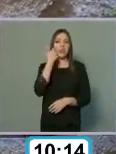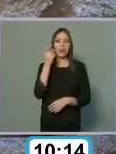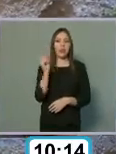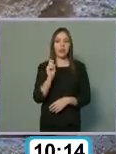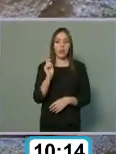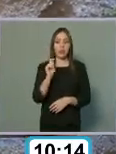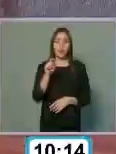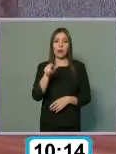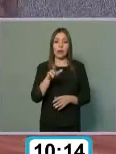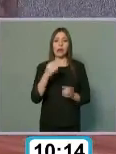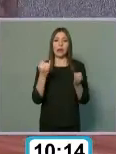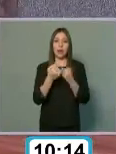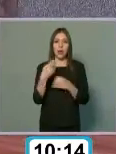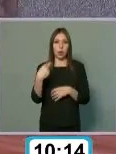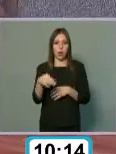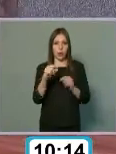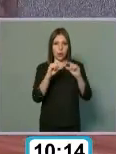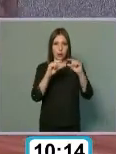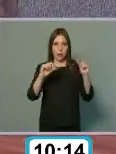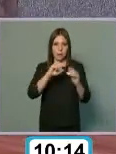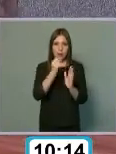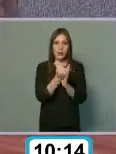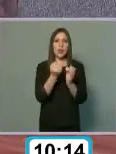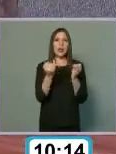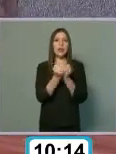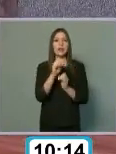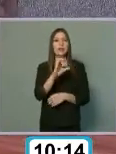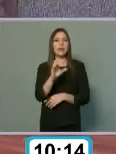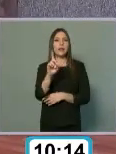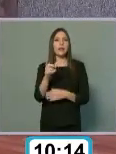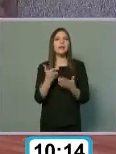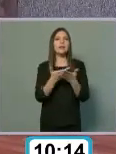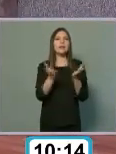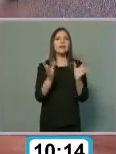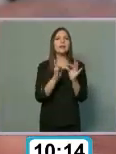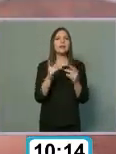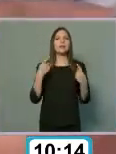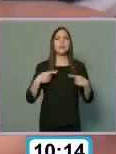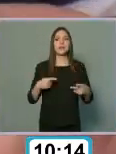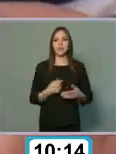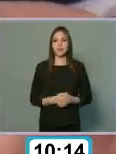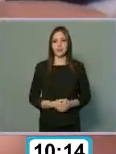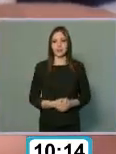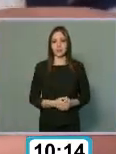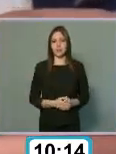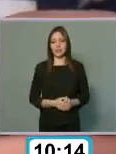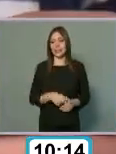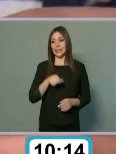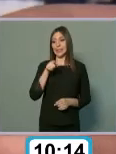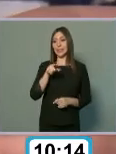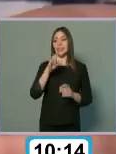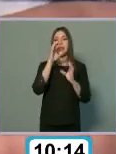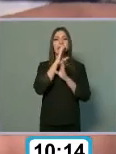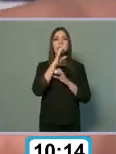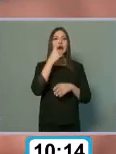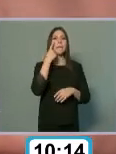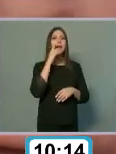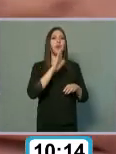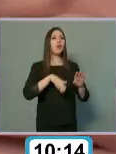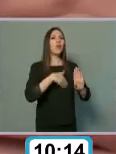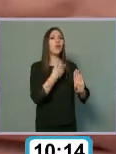material discográfico. Claro, sí. Cuéntale al público. Bueno, trata un poco, es un tema de protesta, o sea, de ir en contra